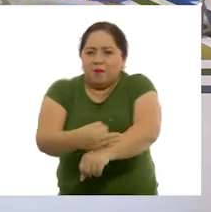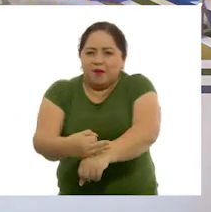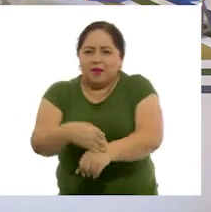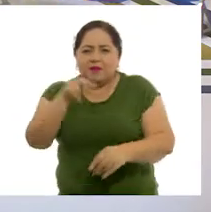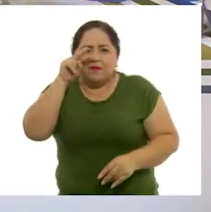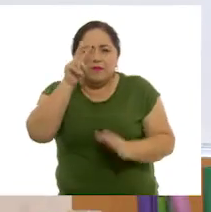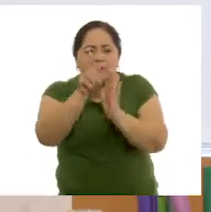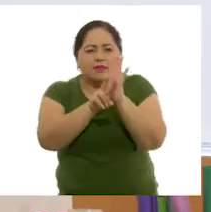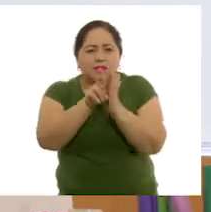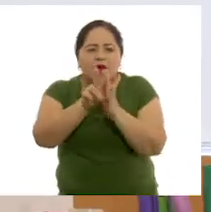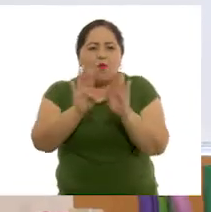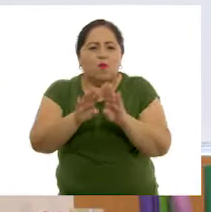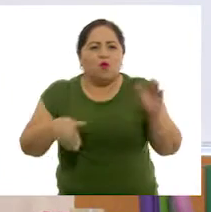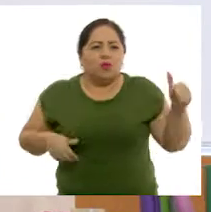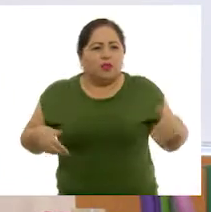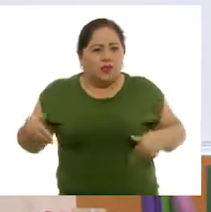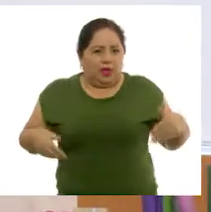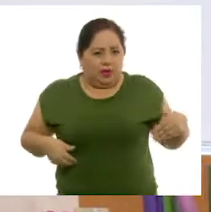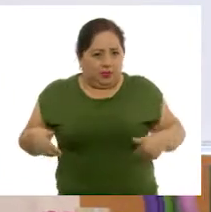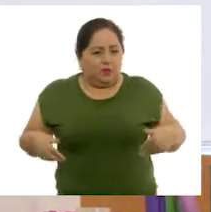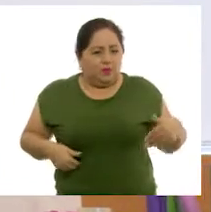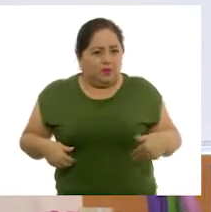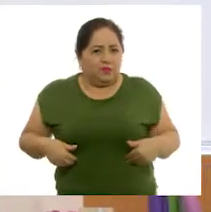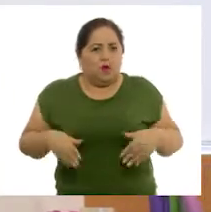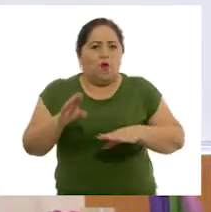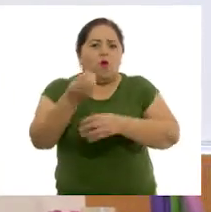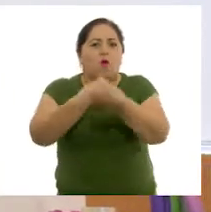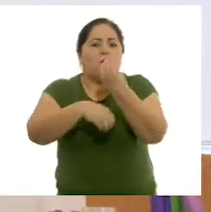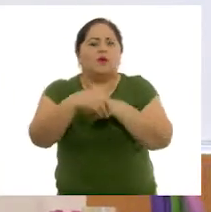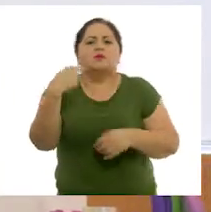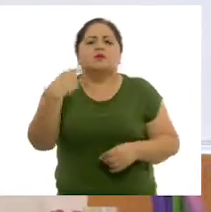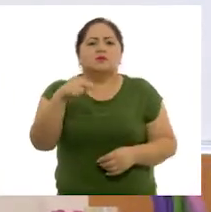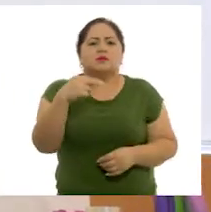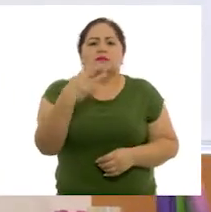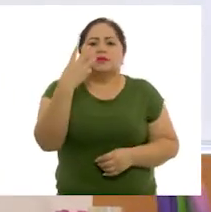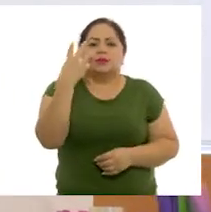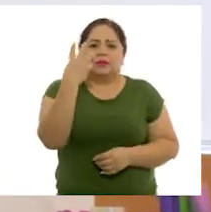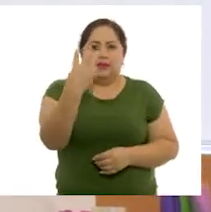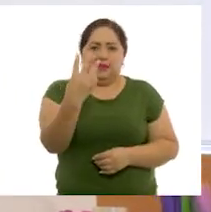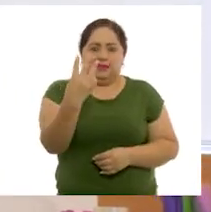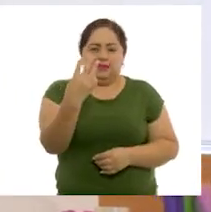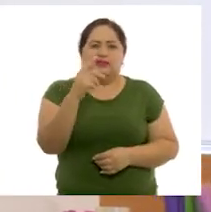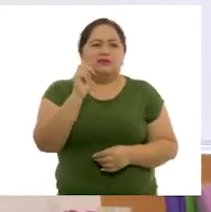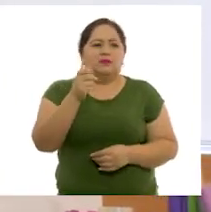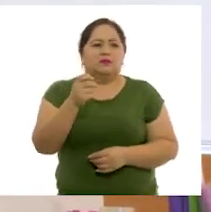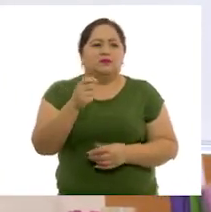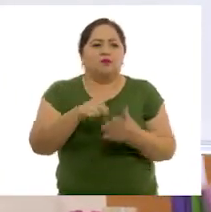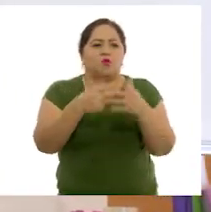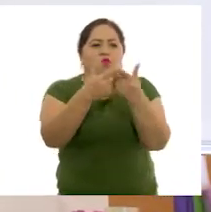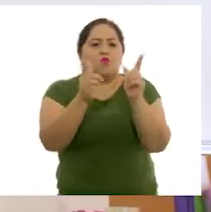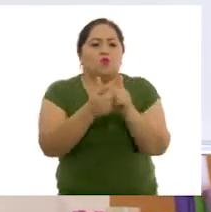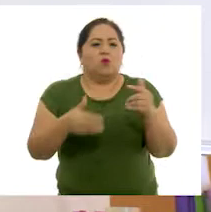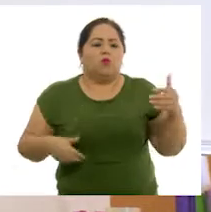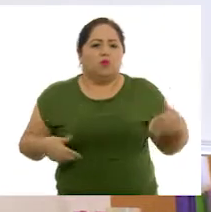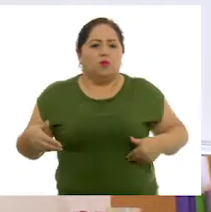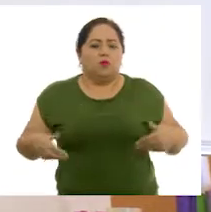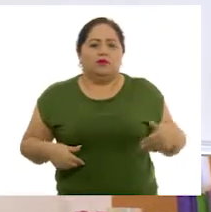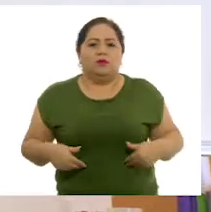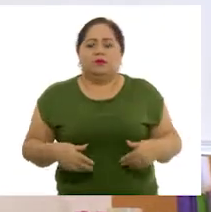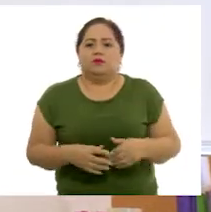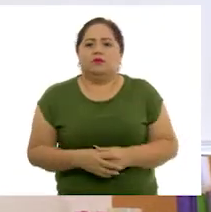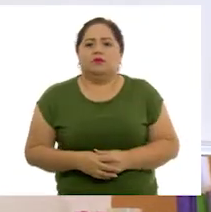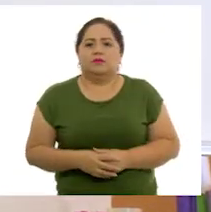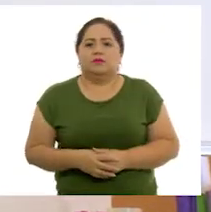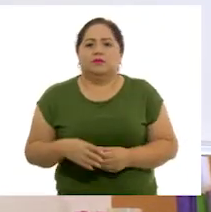un video y una obra de teatro, más bien una obra de teatro, de que se llama Los Tres Ilustres del grupo de teatro El Gallinero.